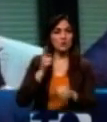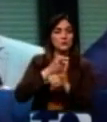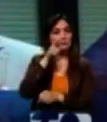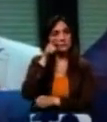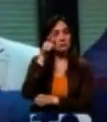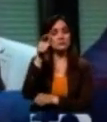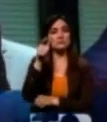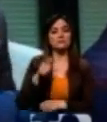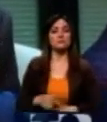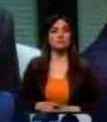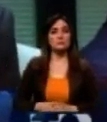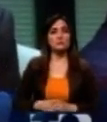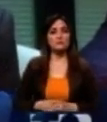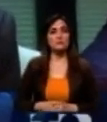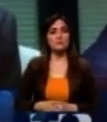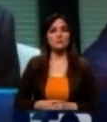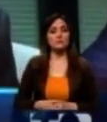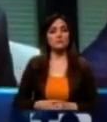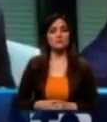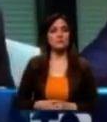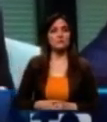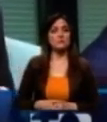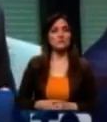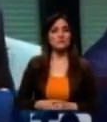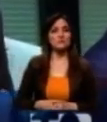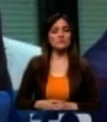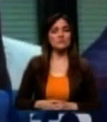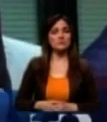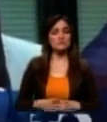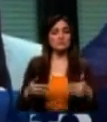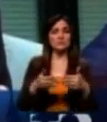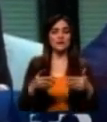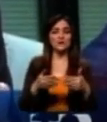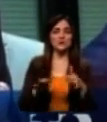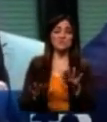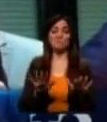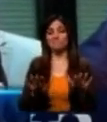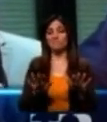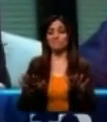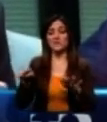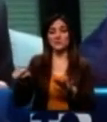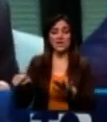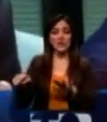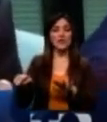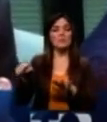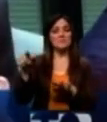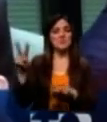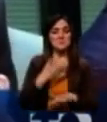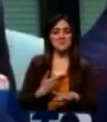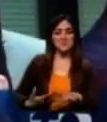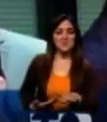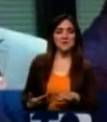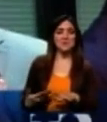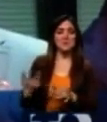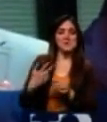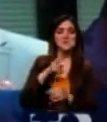de esas es un potencial delito de un presunto supuesto delito de cohecho que involucraría tanto